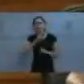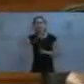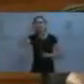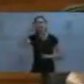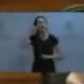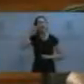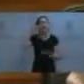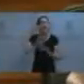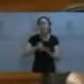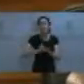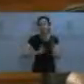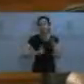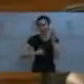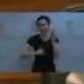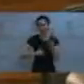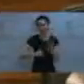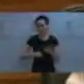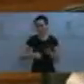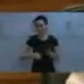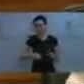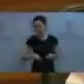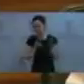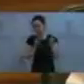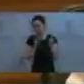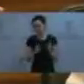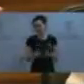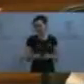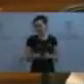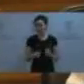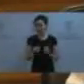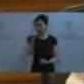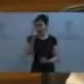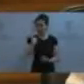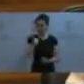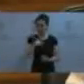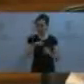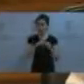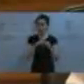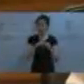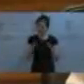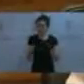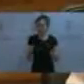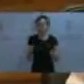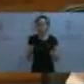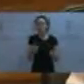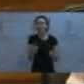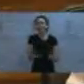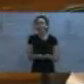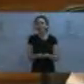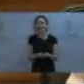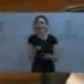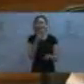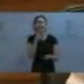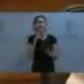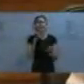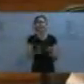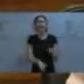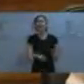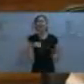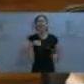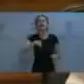cierta libertad, ¿no? Con unos límites, pero con cierta libertad, que algunas ya las están utilizando. No solamente ir, digamos, por el estándar de los